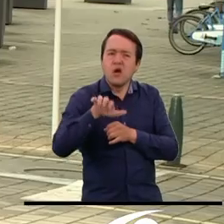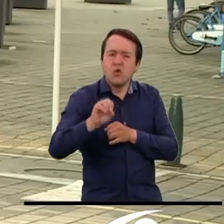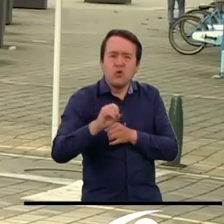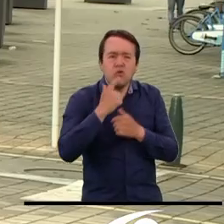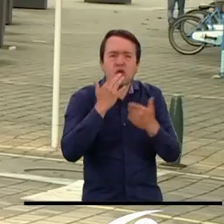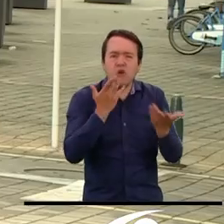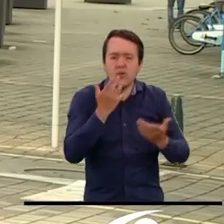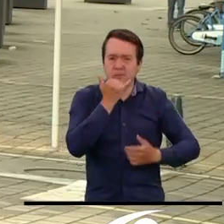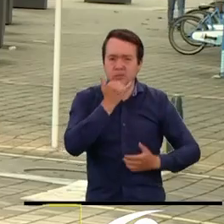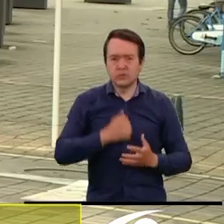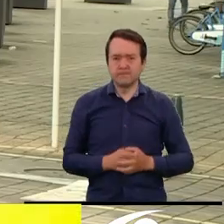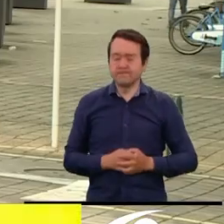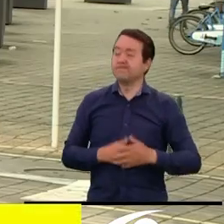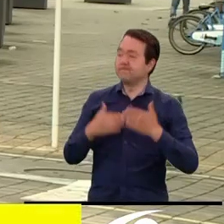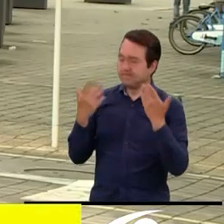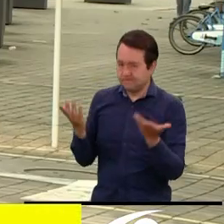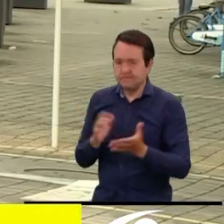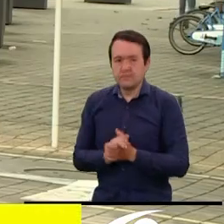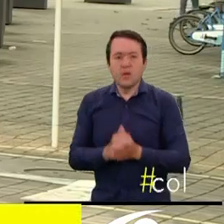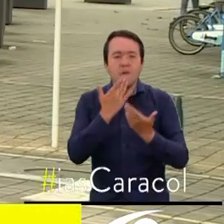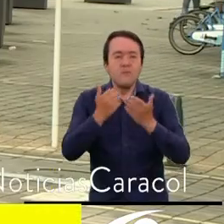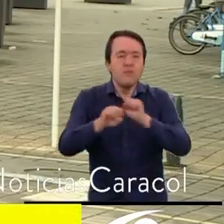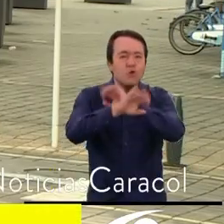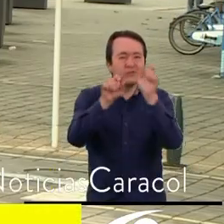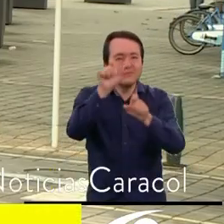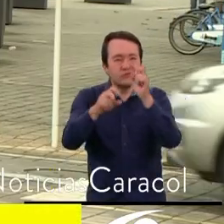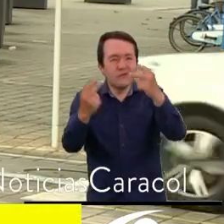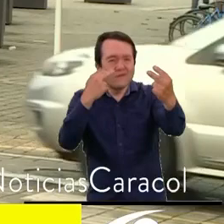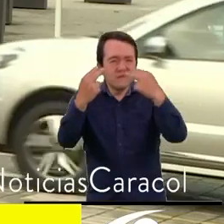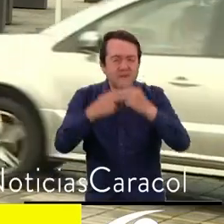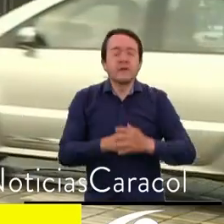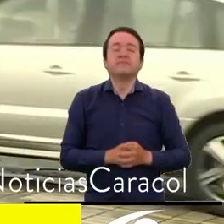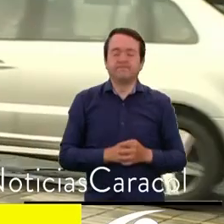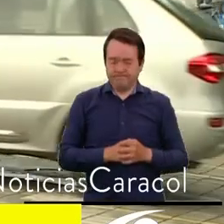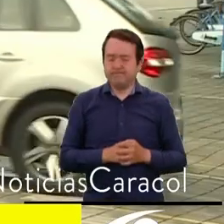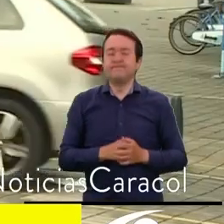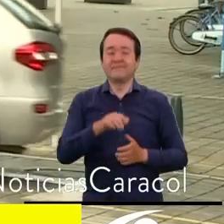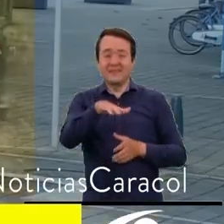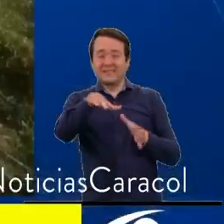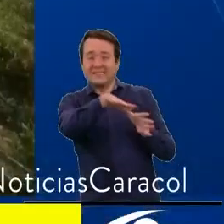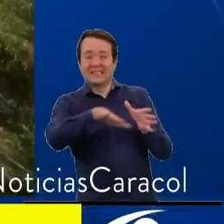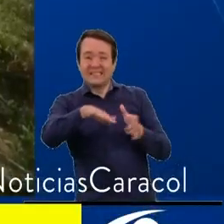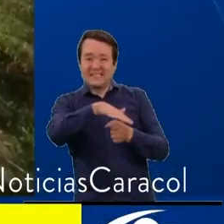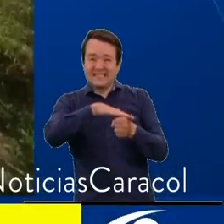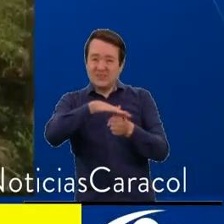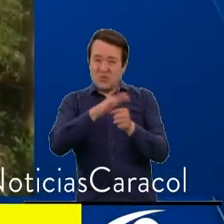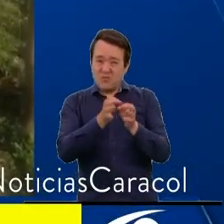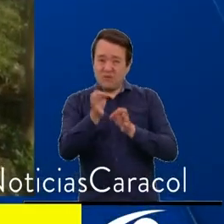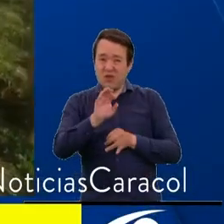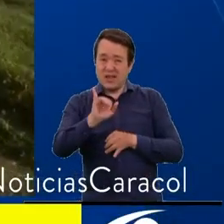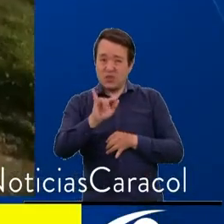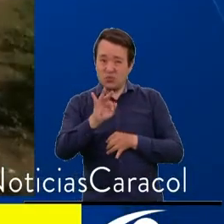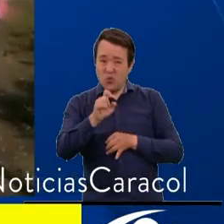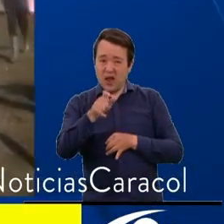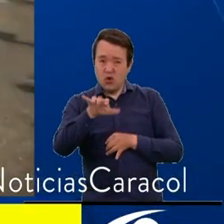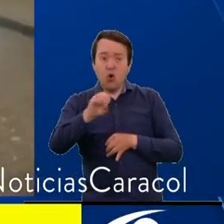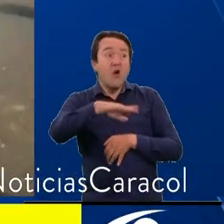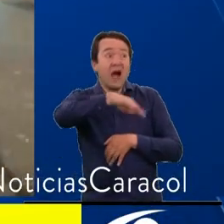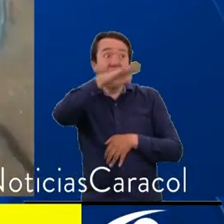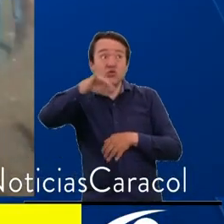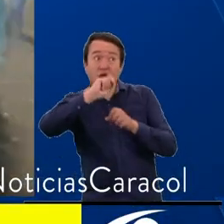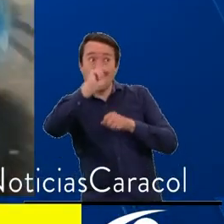Mi querida Alejandra, televidentes, ¿qué tal? Buenos días. Sigue siendo muy crítica la situación en el municipio de Ituango Norte del departamento de Antioquia, donde a esta